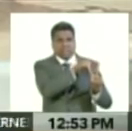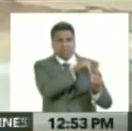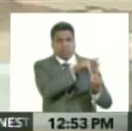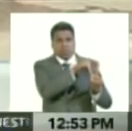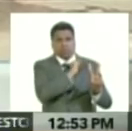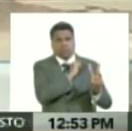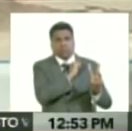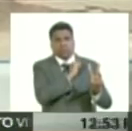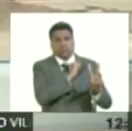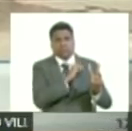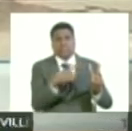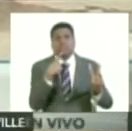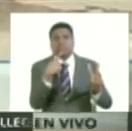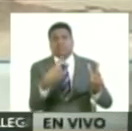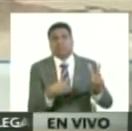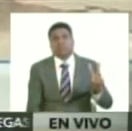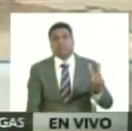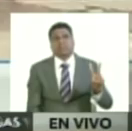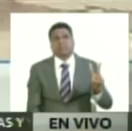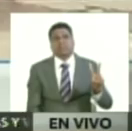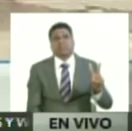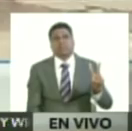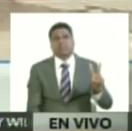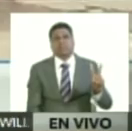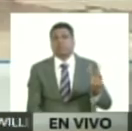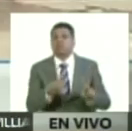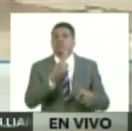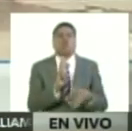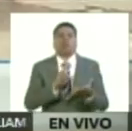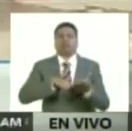dilucidarlo, que no se levantan de la mesa de diálogo,